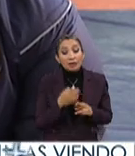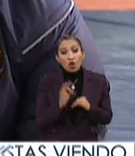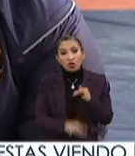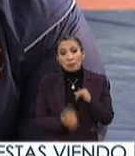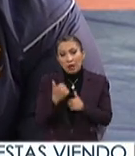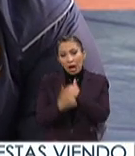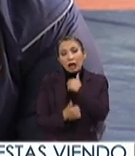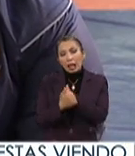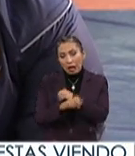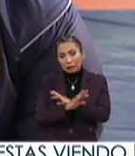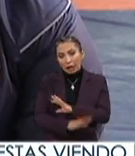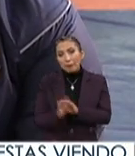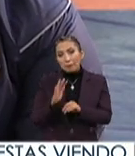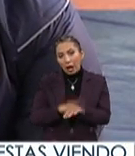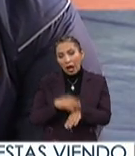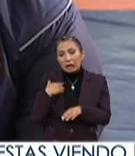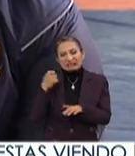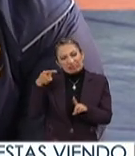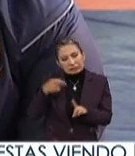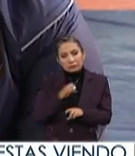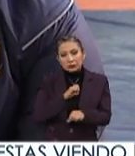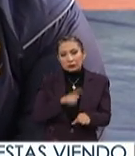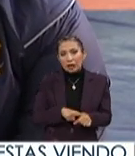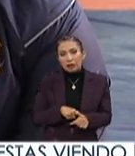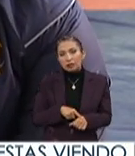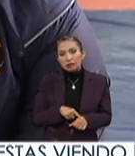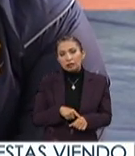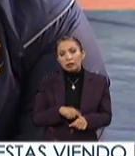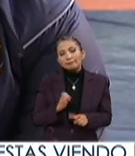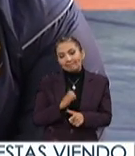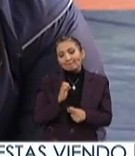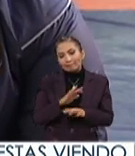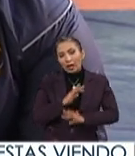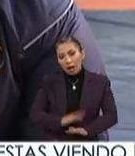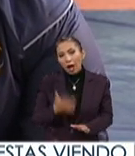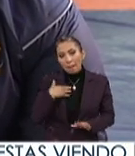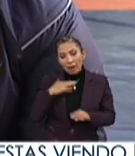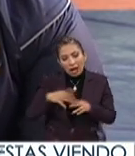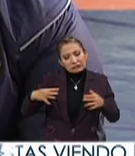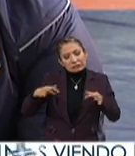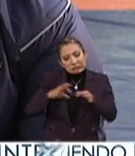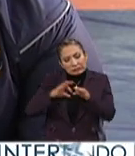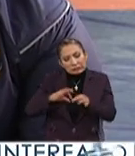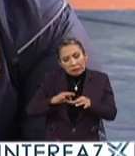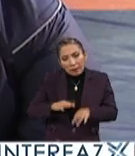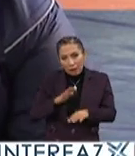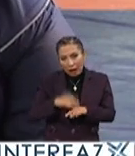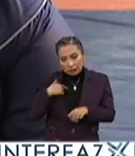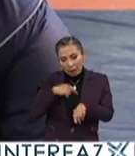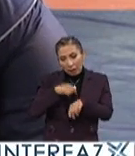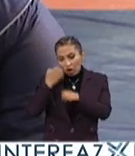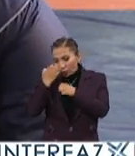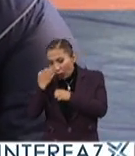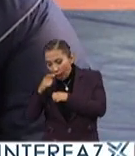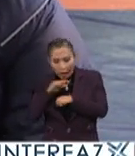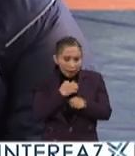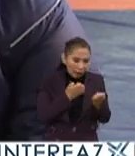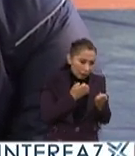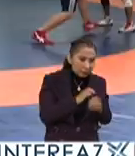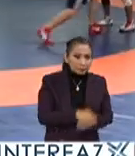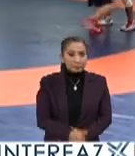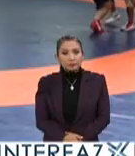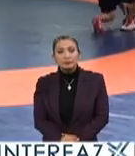final de mi carrera, que es un poco más especialización. Entonces ya fui combinando un poco más tiempo de escuela y